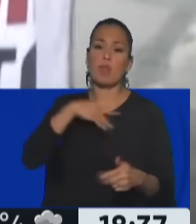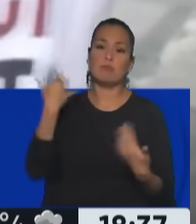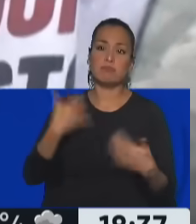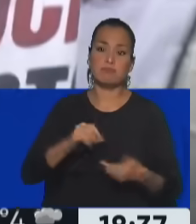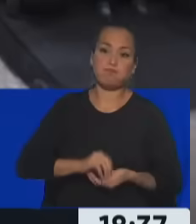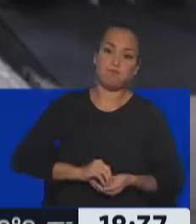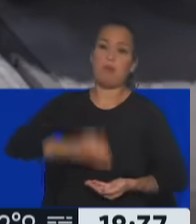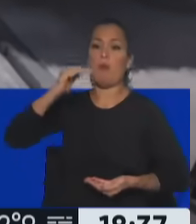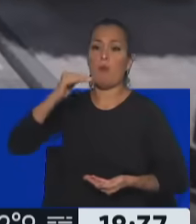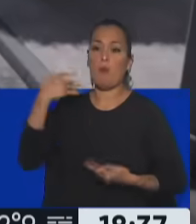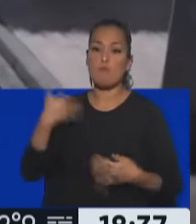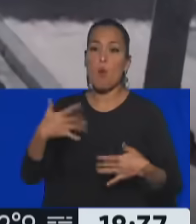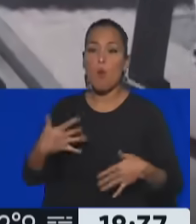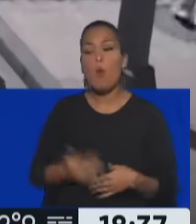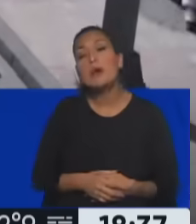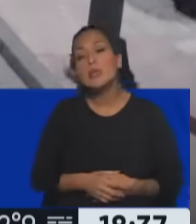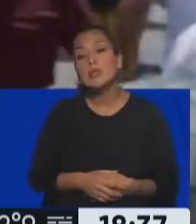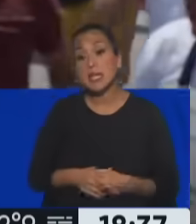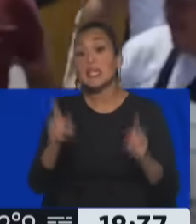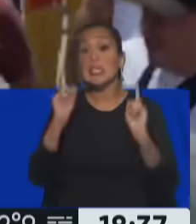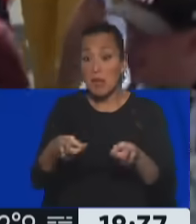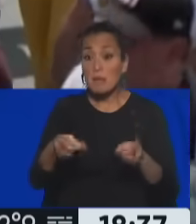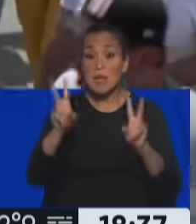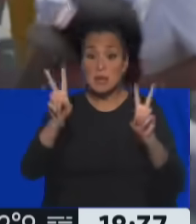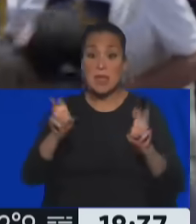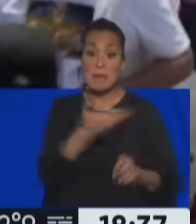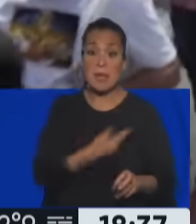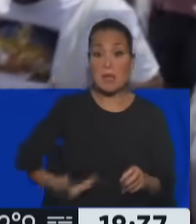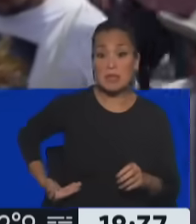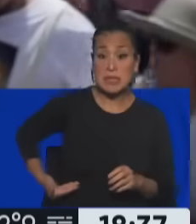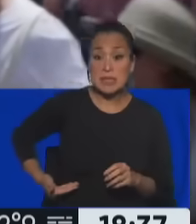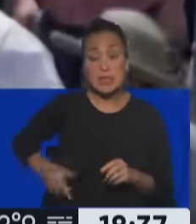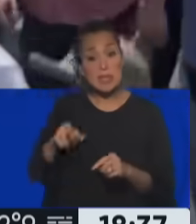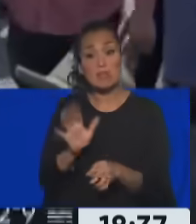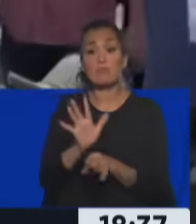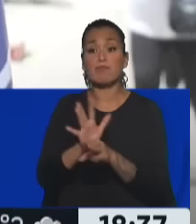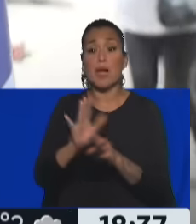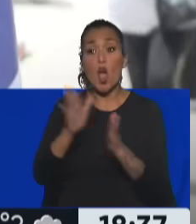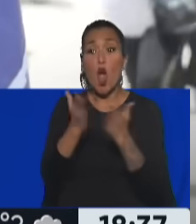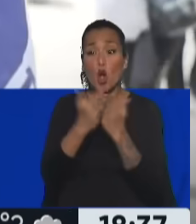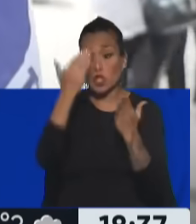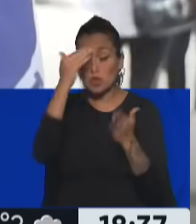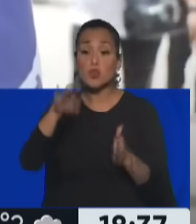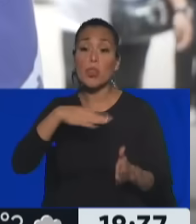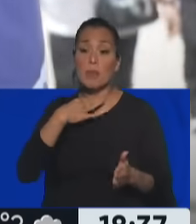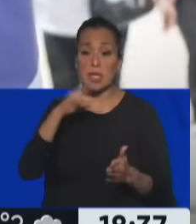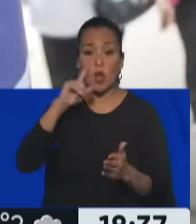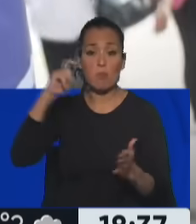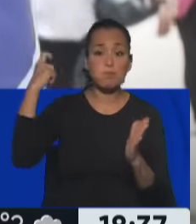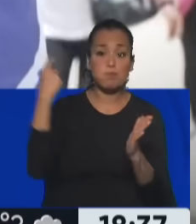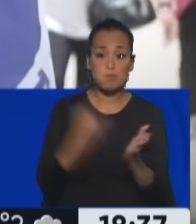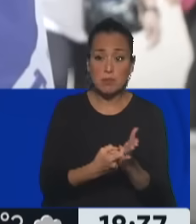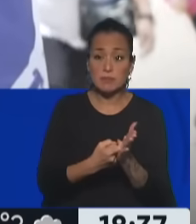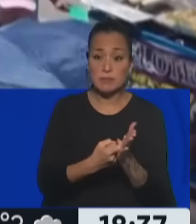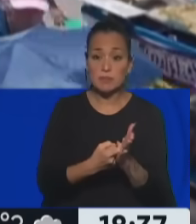varias veces superiores, incluso al del presidente, lo que constituye una violación a la Constitución mexicana. Quiero un país con ley, no